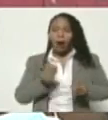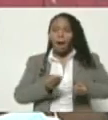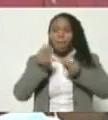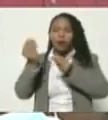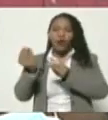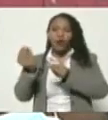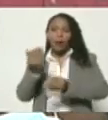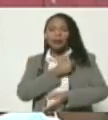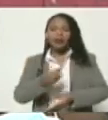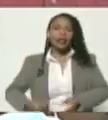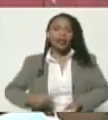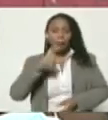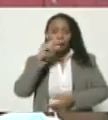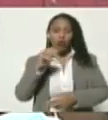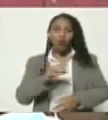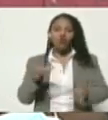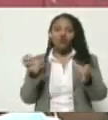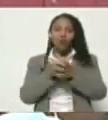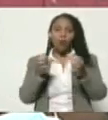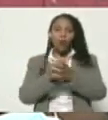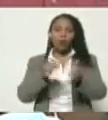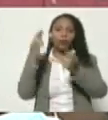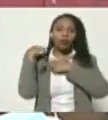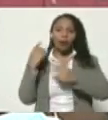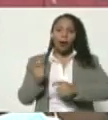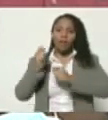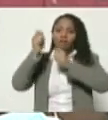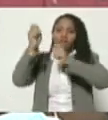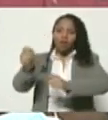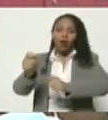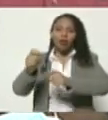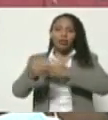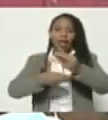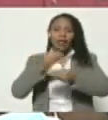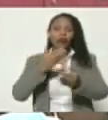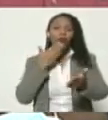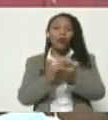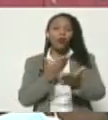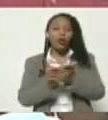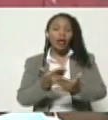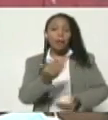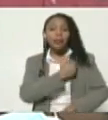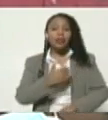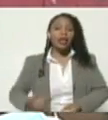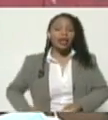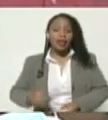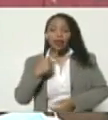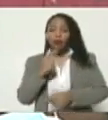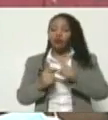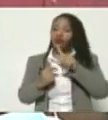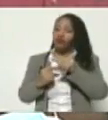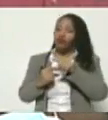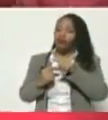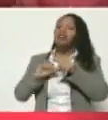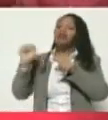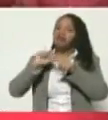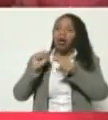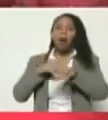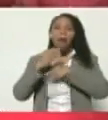presidente Nicolás Maduro designó una comisión. Se le hizo esa propuesta al presidente y el presidente inmediatamente dijo, nos la